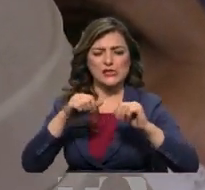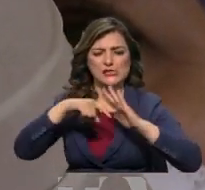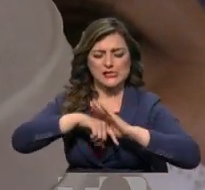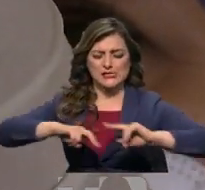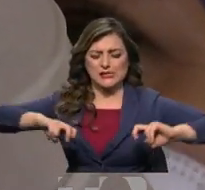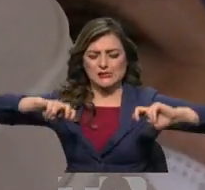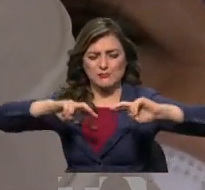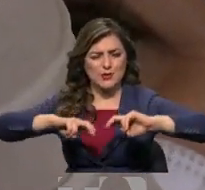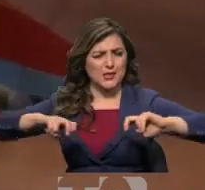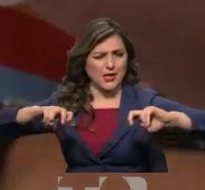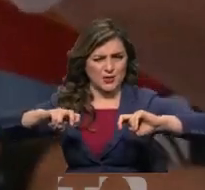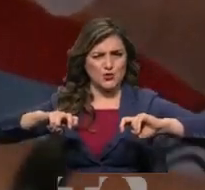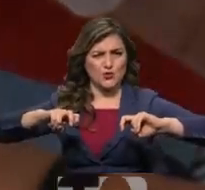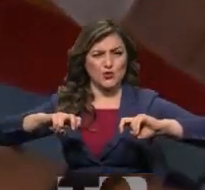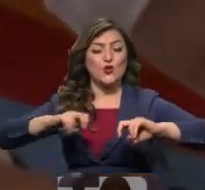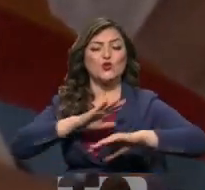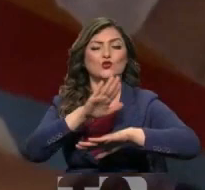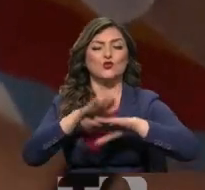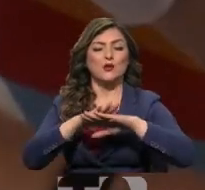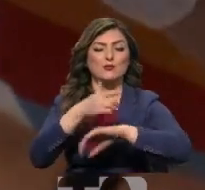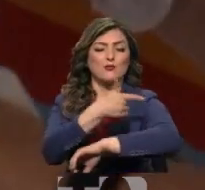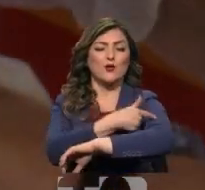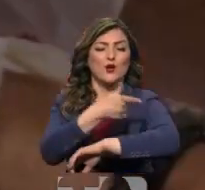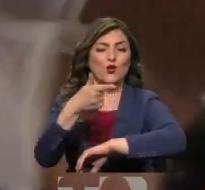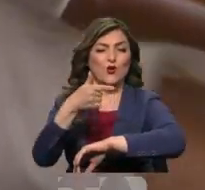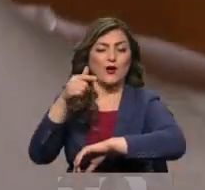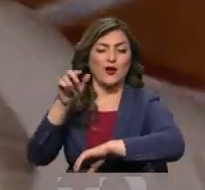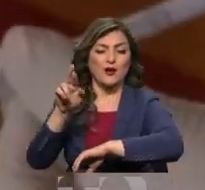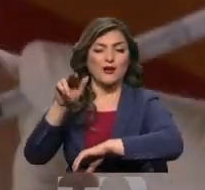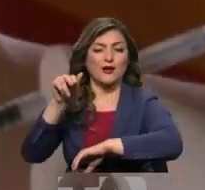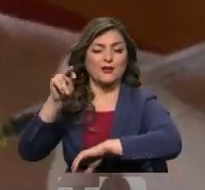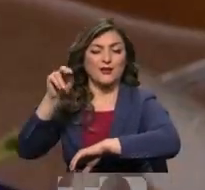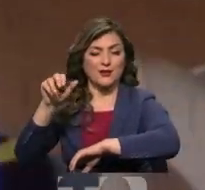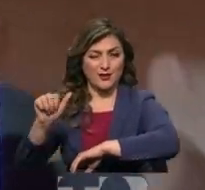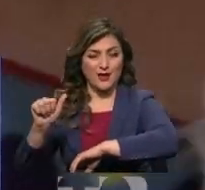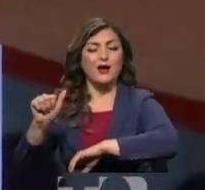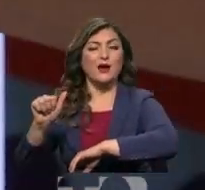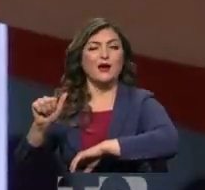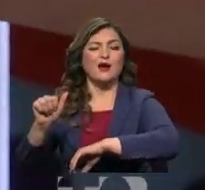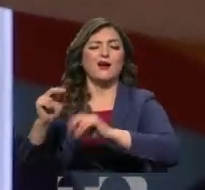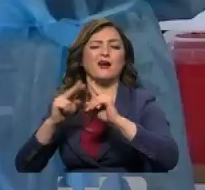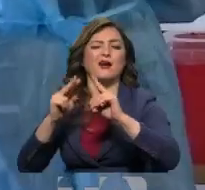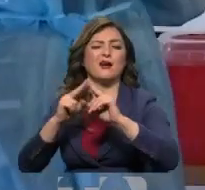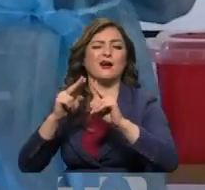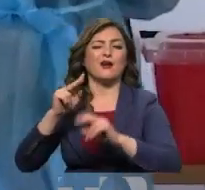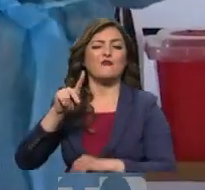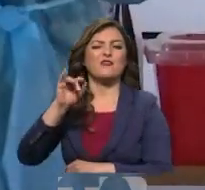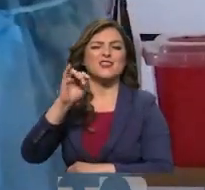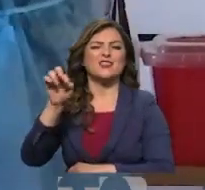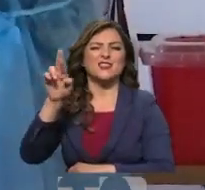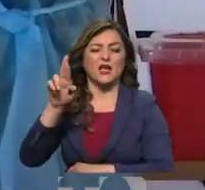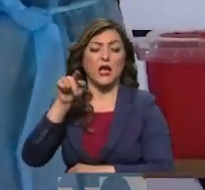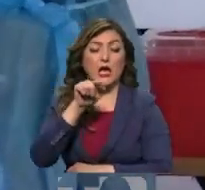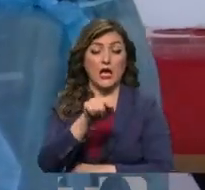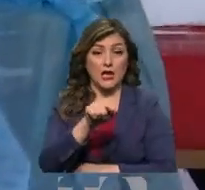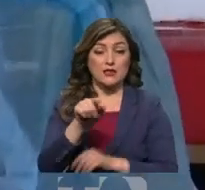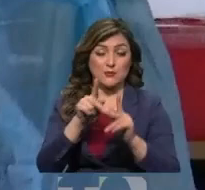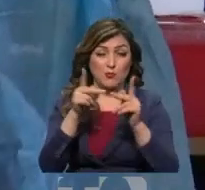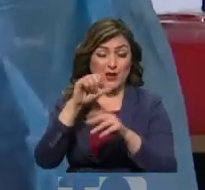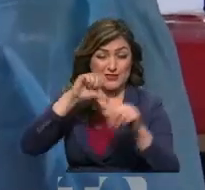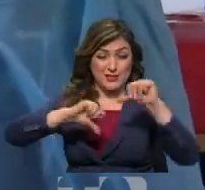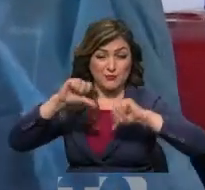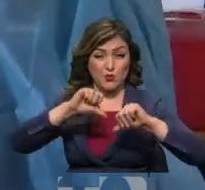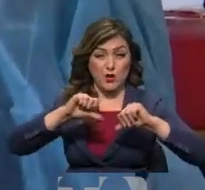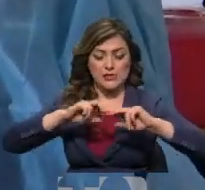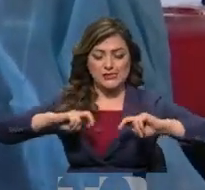seguridad y eficacia de la famosa vacuna de RNA mensajero, que ustedes la conocen como la vacuna de Pfizer. Esto en un grupo de